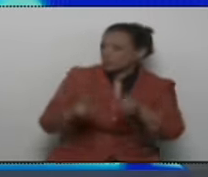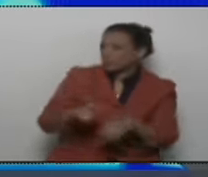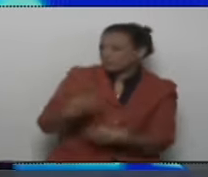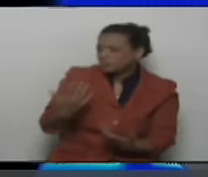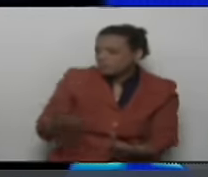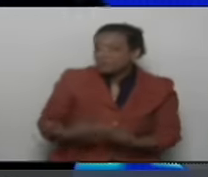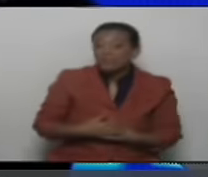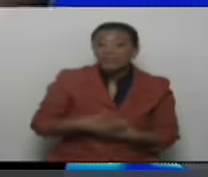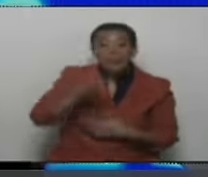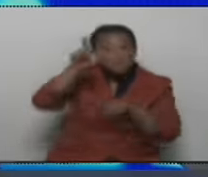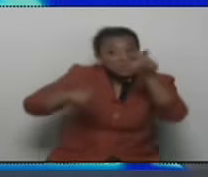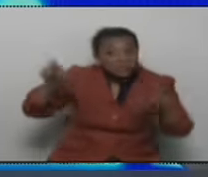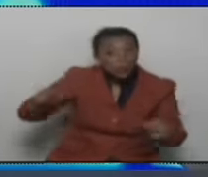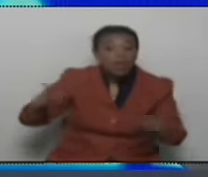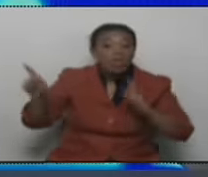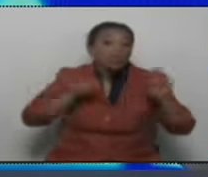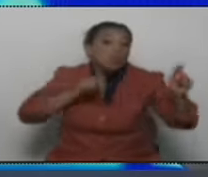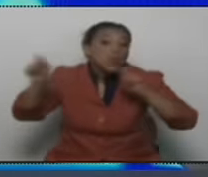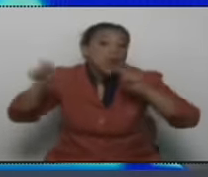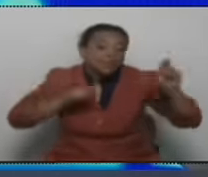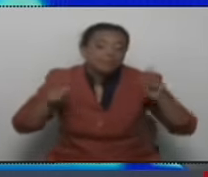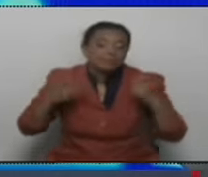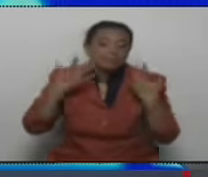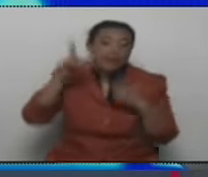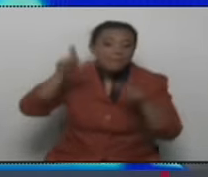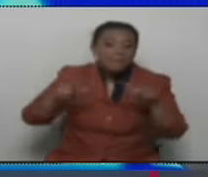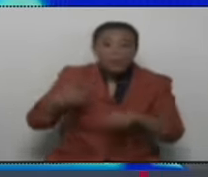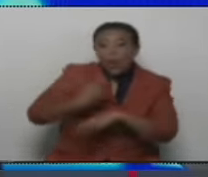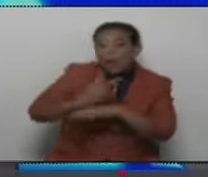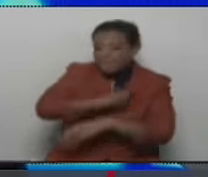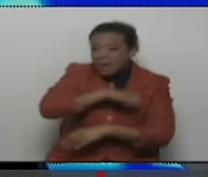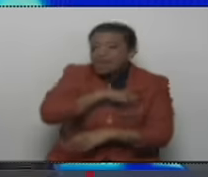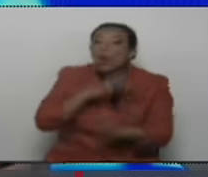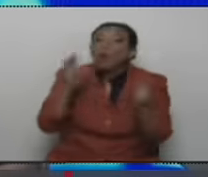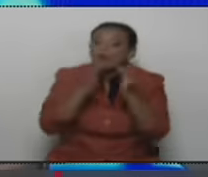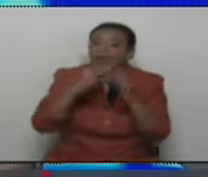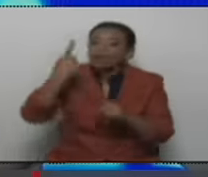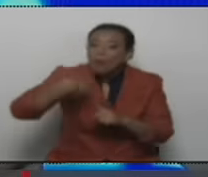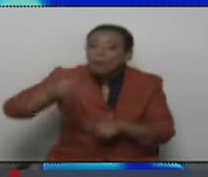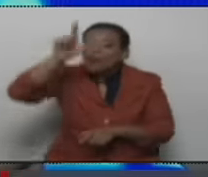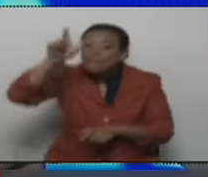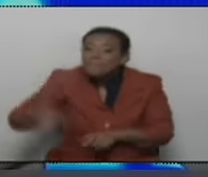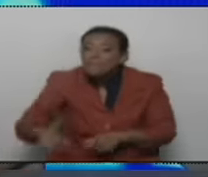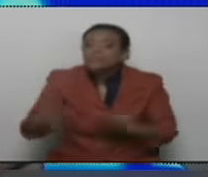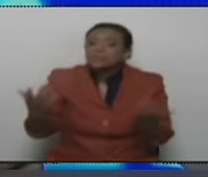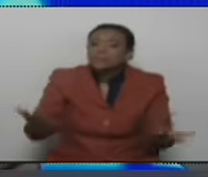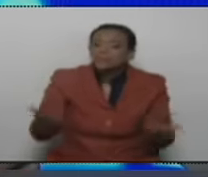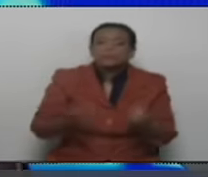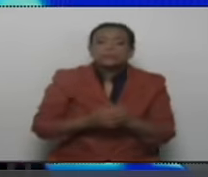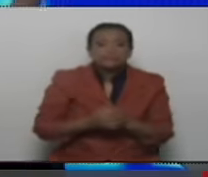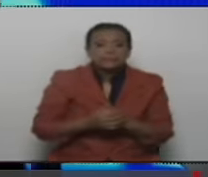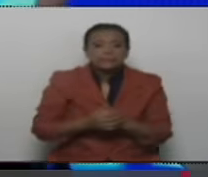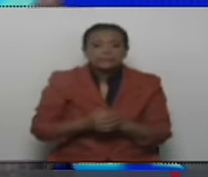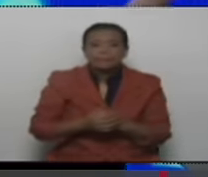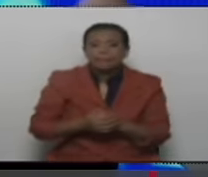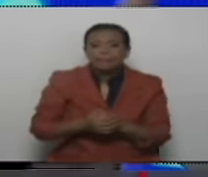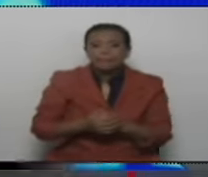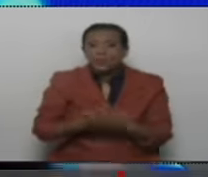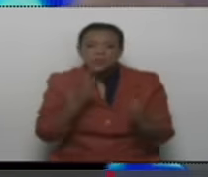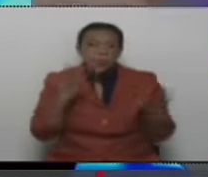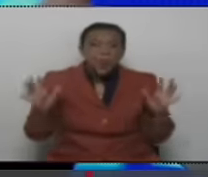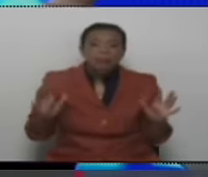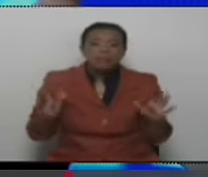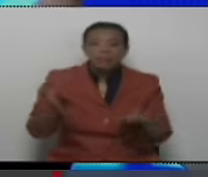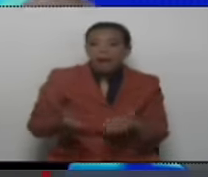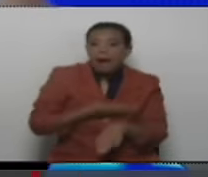esos turistas, que ellos llaman turistas, tenían contacto también con una persona de los que llaman